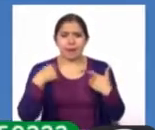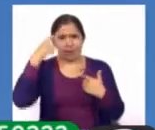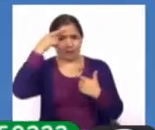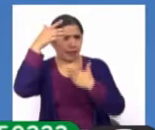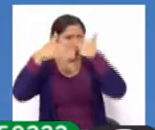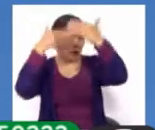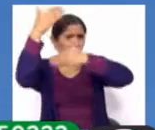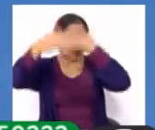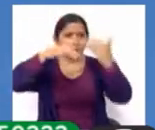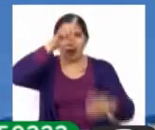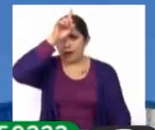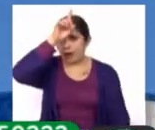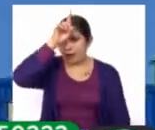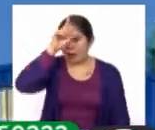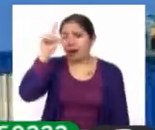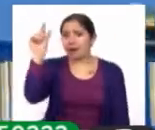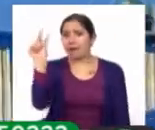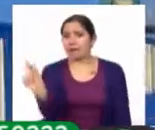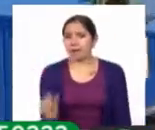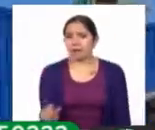italiana.